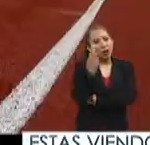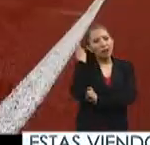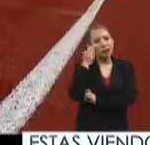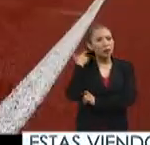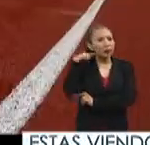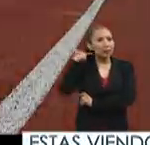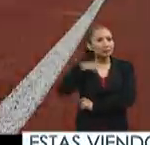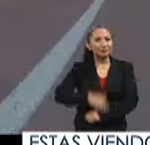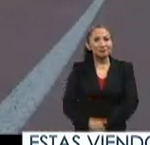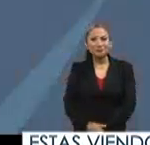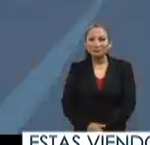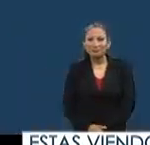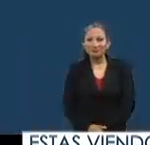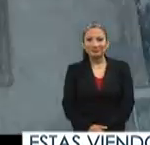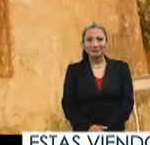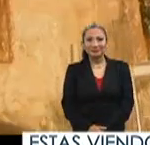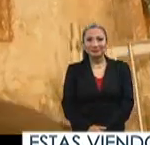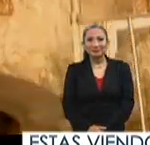de Guadalajara.